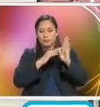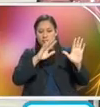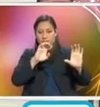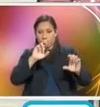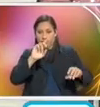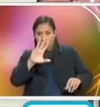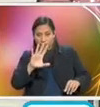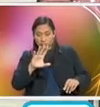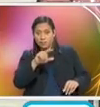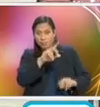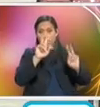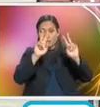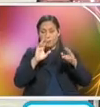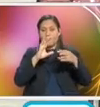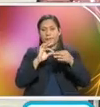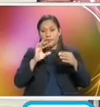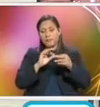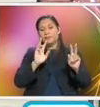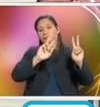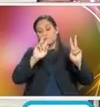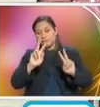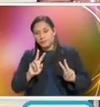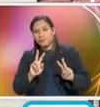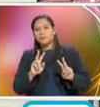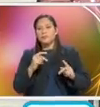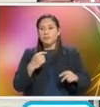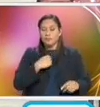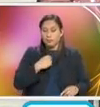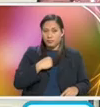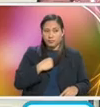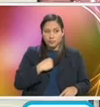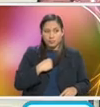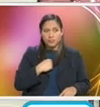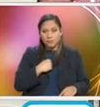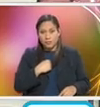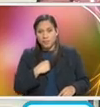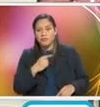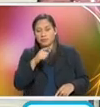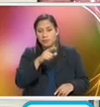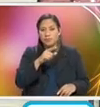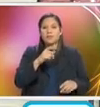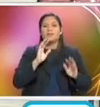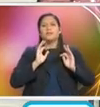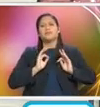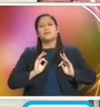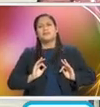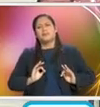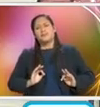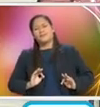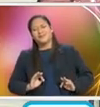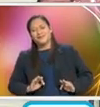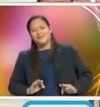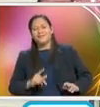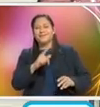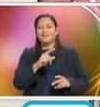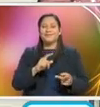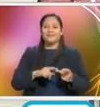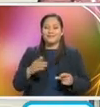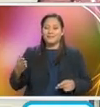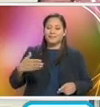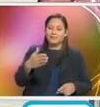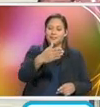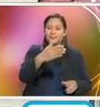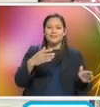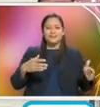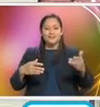donde también hablan de, pues en el verano uno está, the living is easy, vives tranquilo, todo los peces pasa, están,